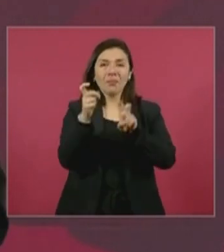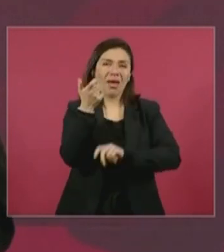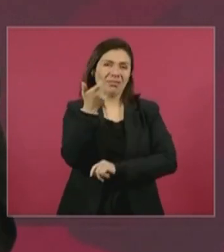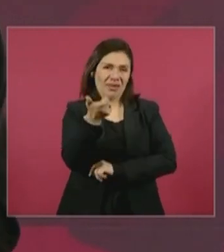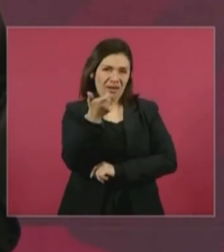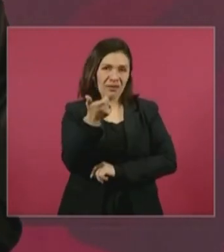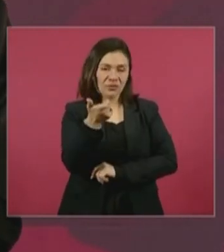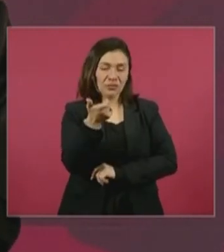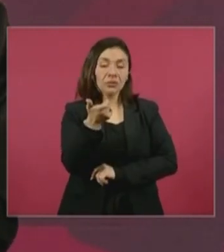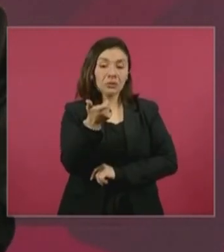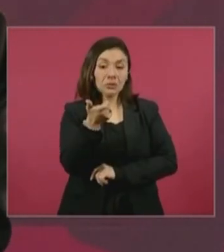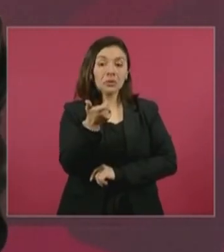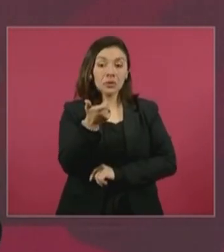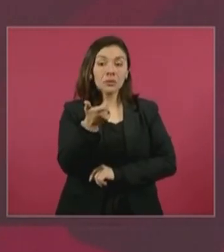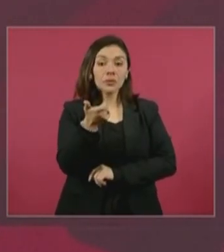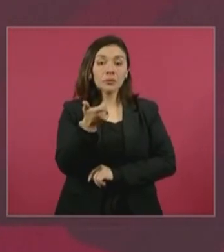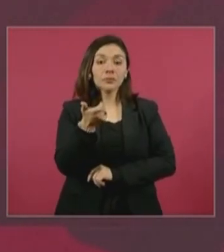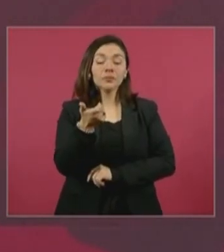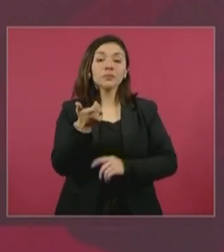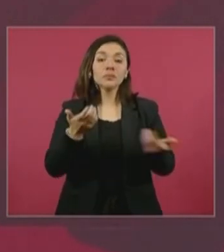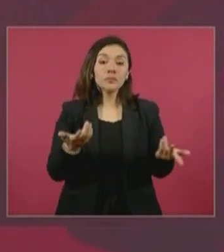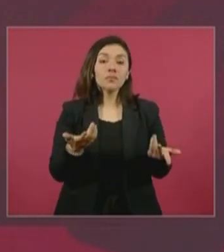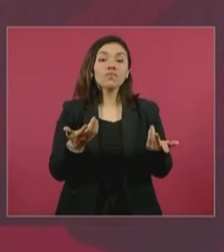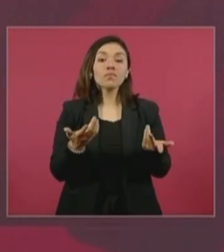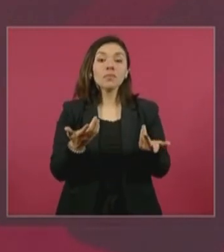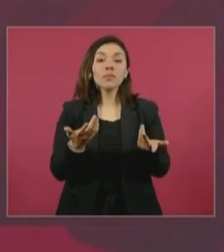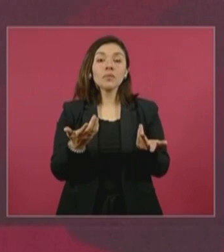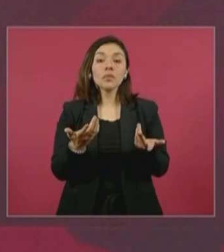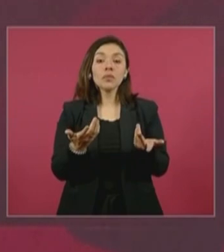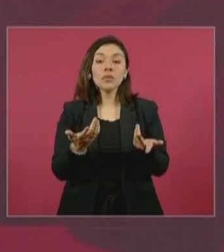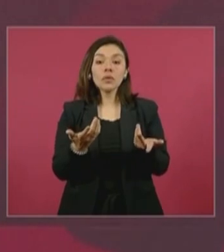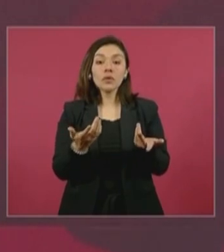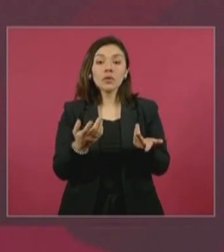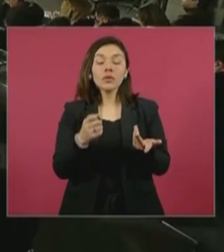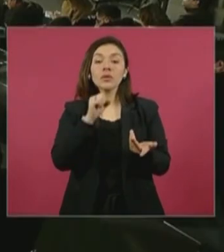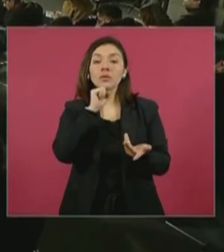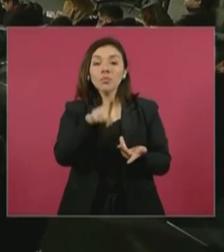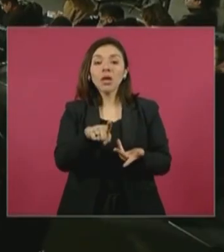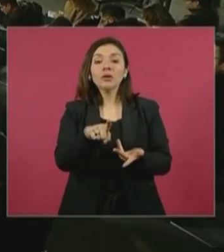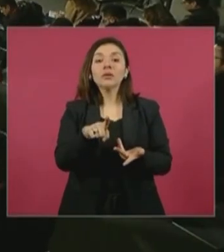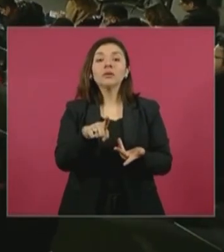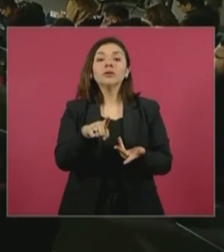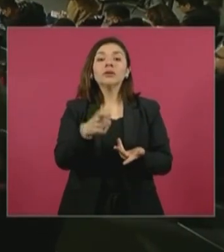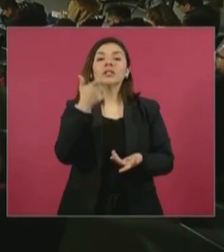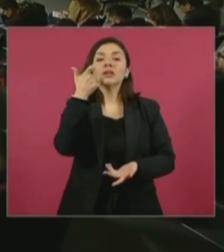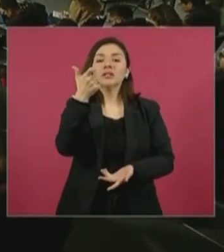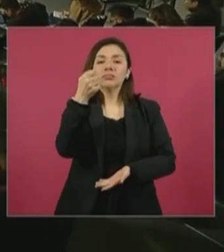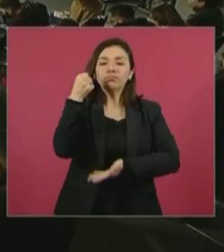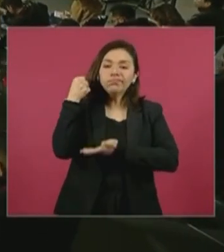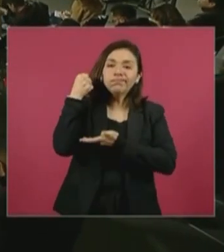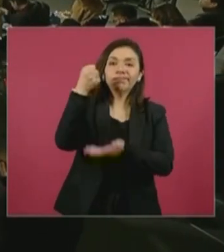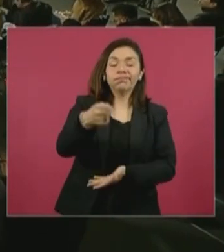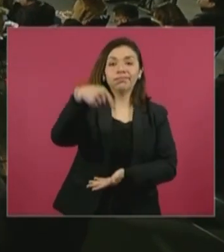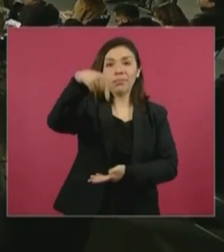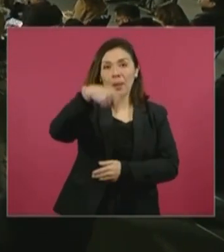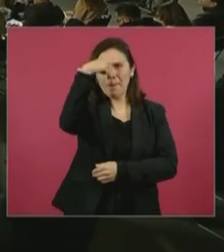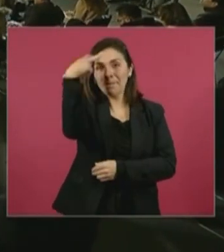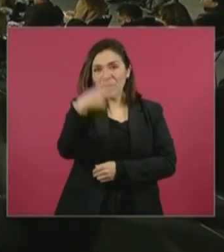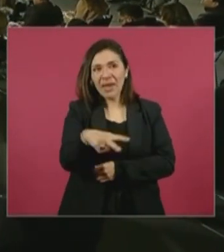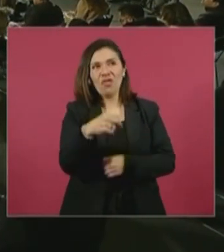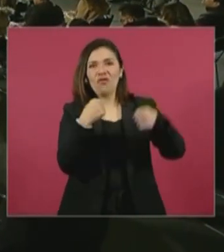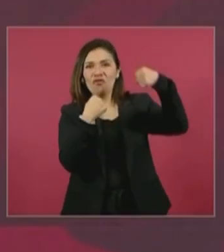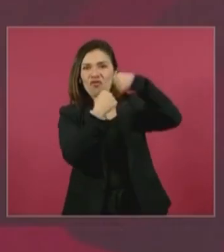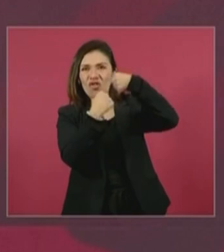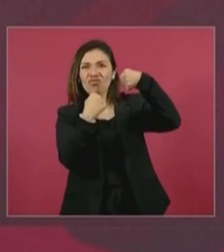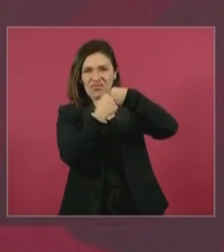la política migratoria y en paralelo, por cierto, con esta reunión de primer nivel que ha habido.